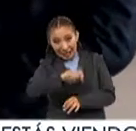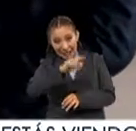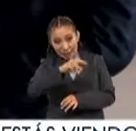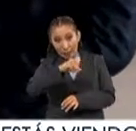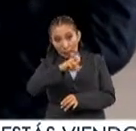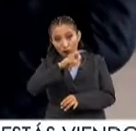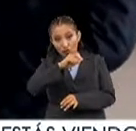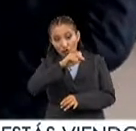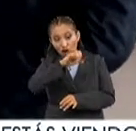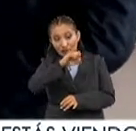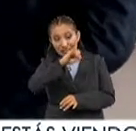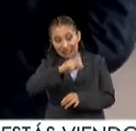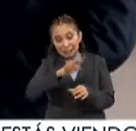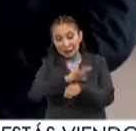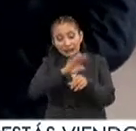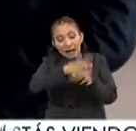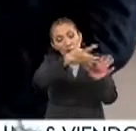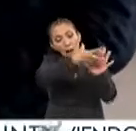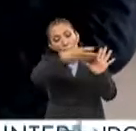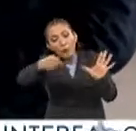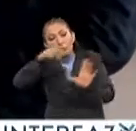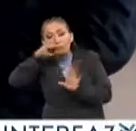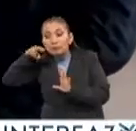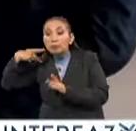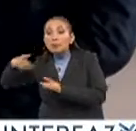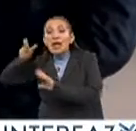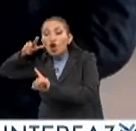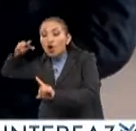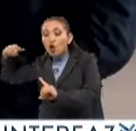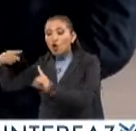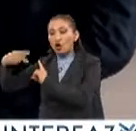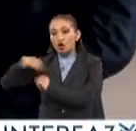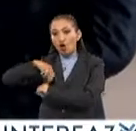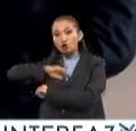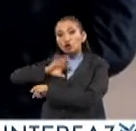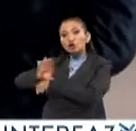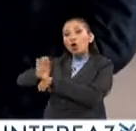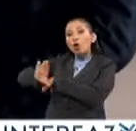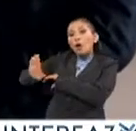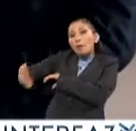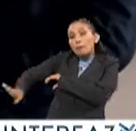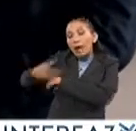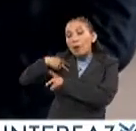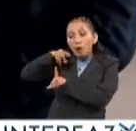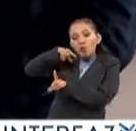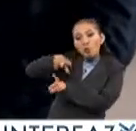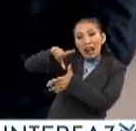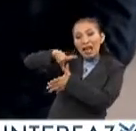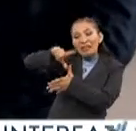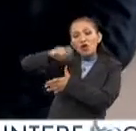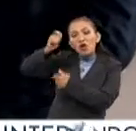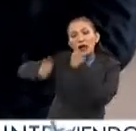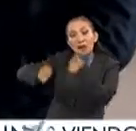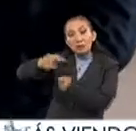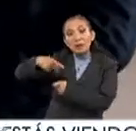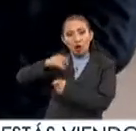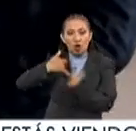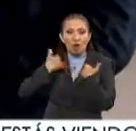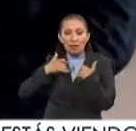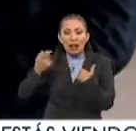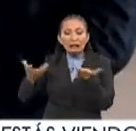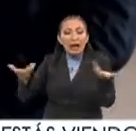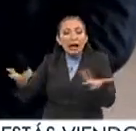Telemorfosis Brasil, se retomarán desde la mirada de nosotros los colombianos, desde la mirada de los latinoamericanos, pero también de los